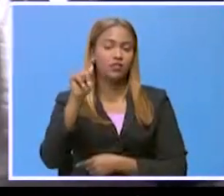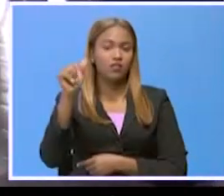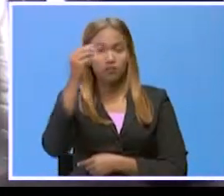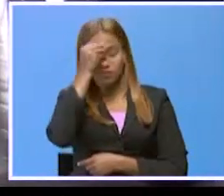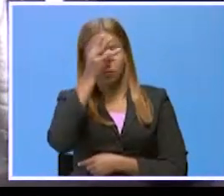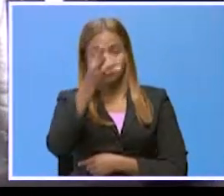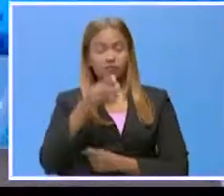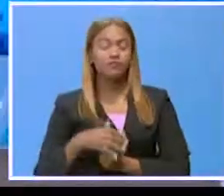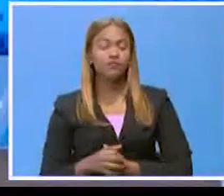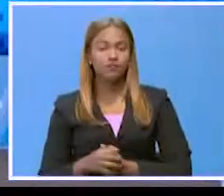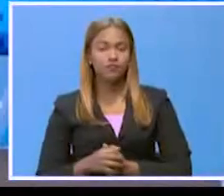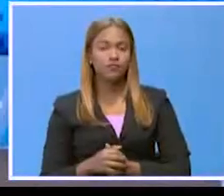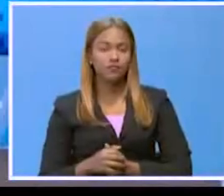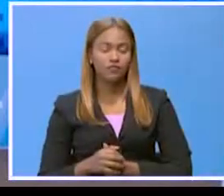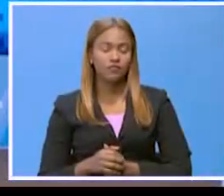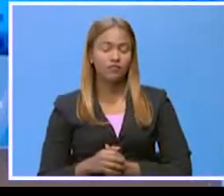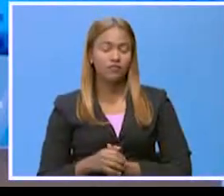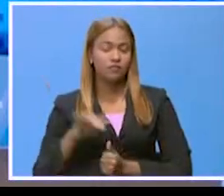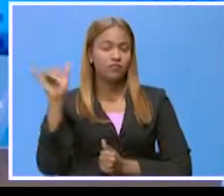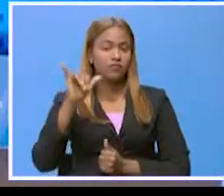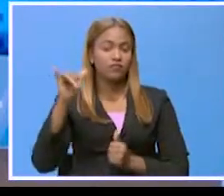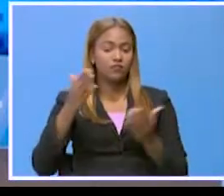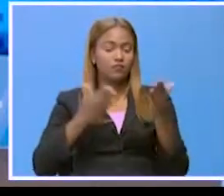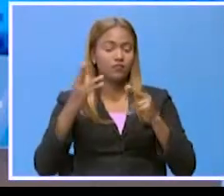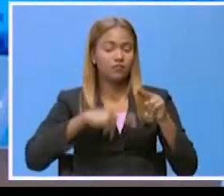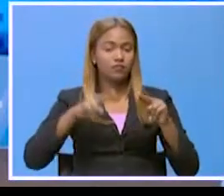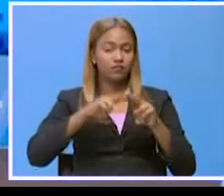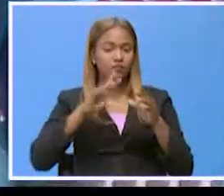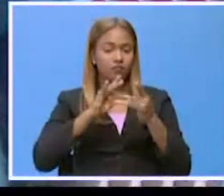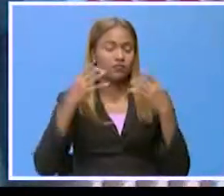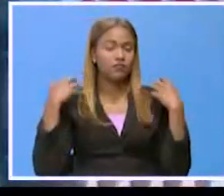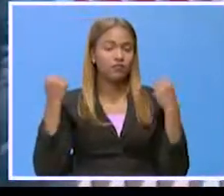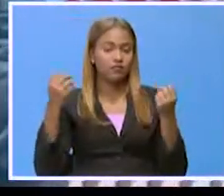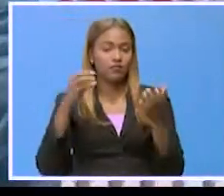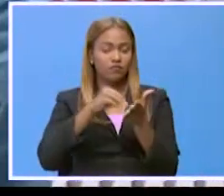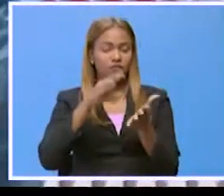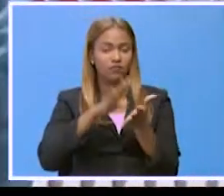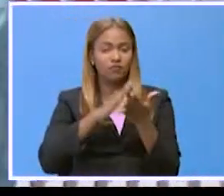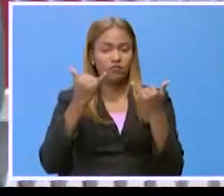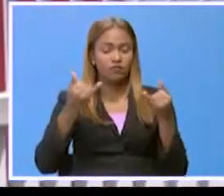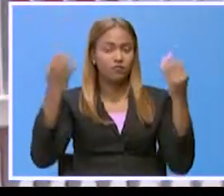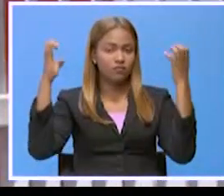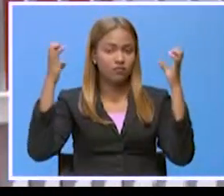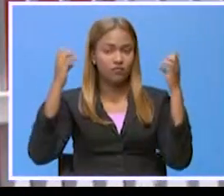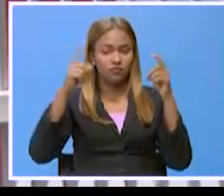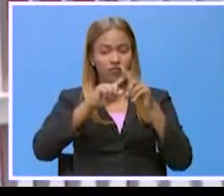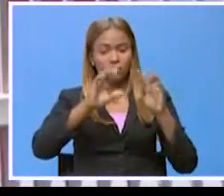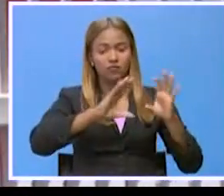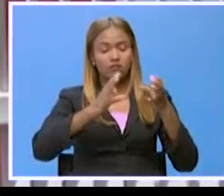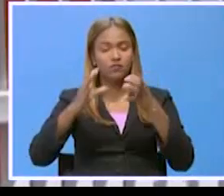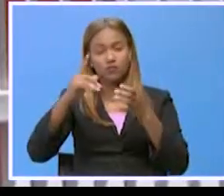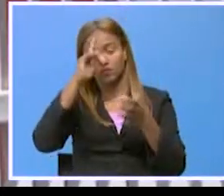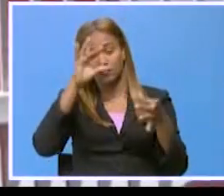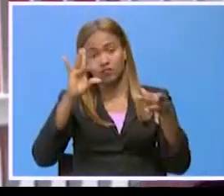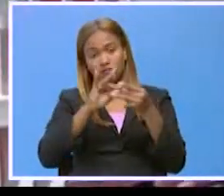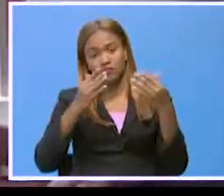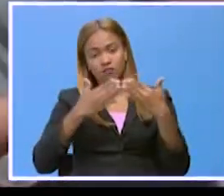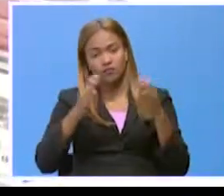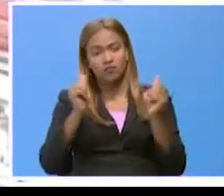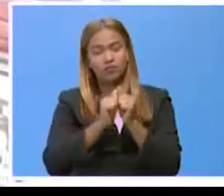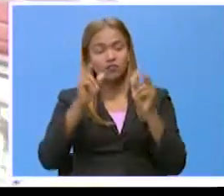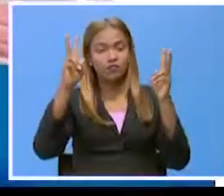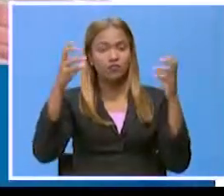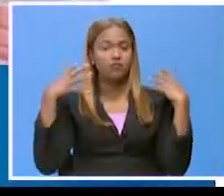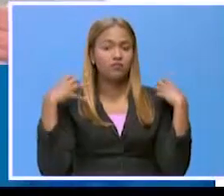álvarez mientras el servicio nacional de salud reforzó las emergencias de los centros de la red pública y el componente